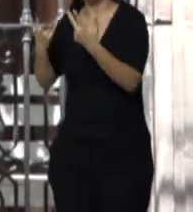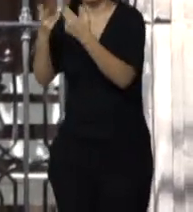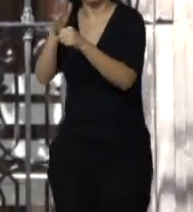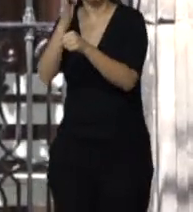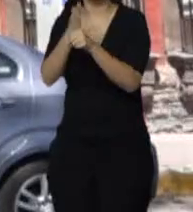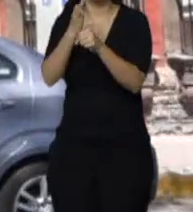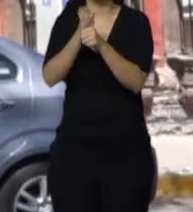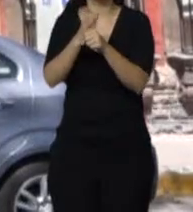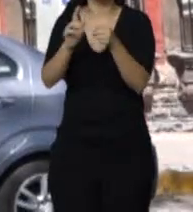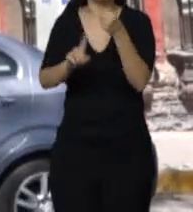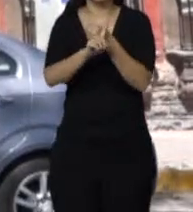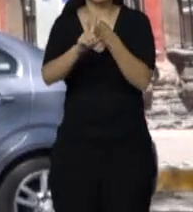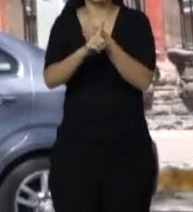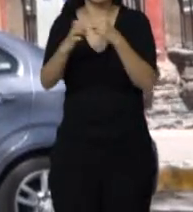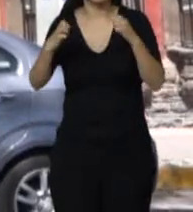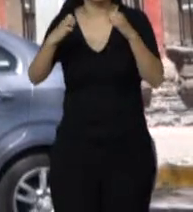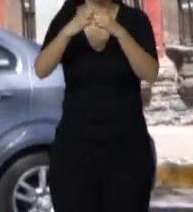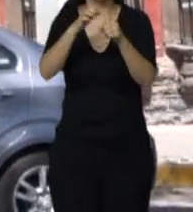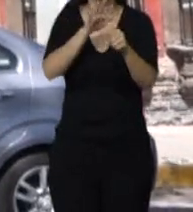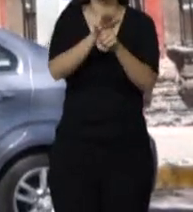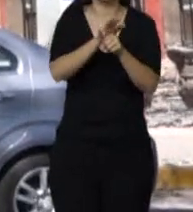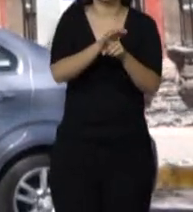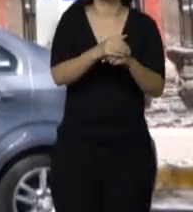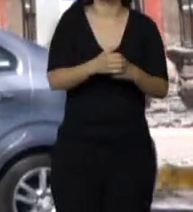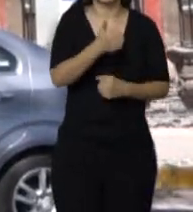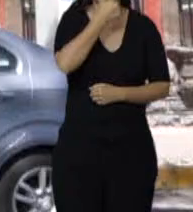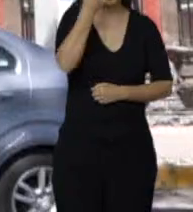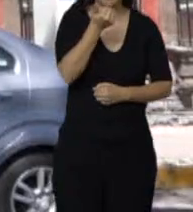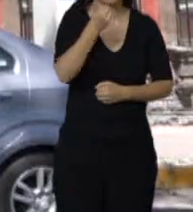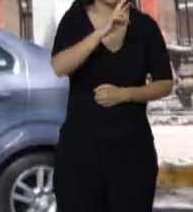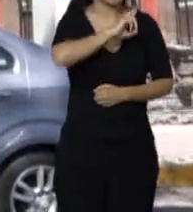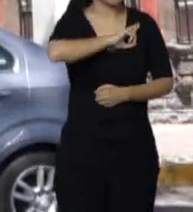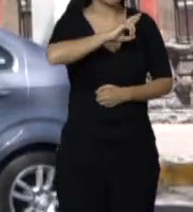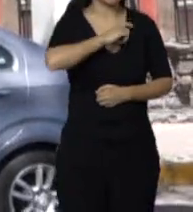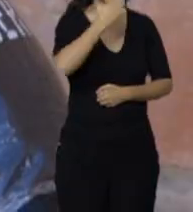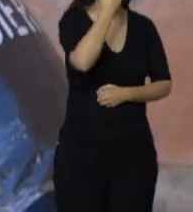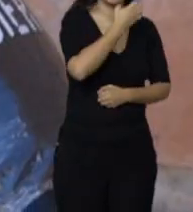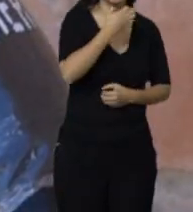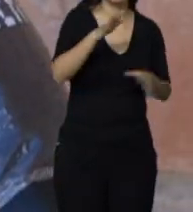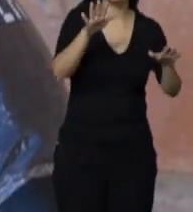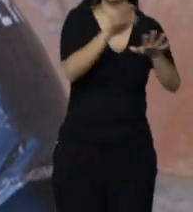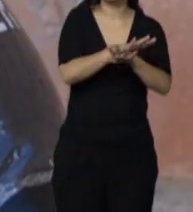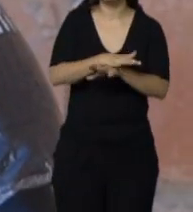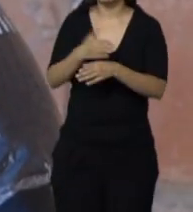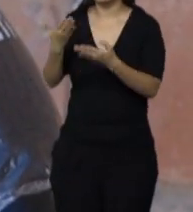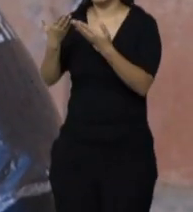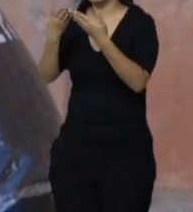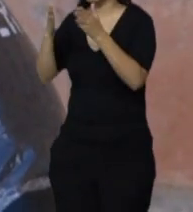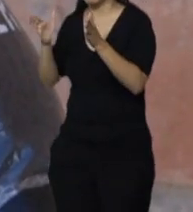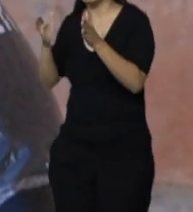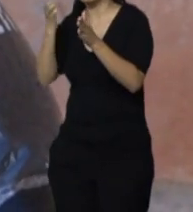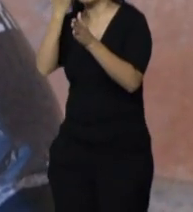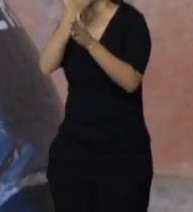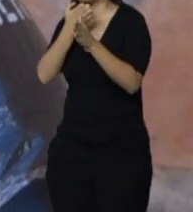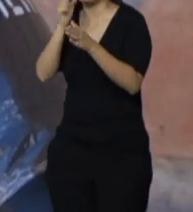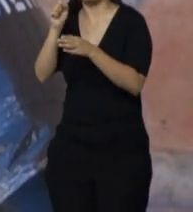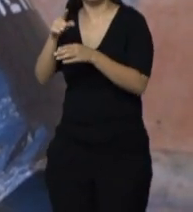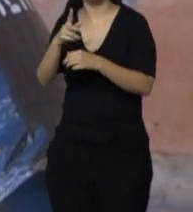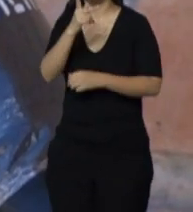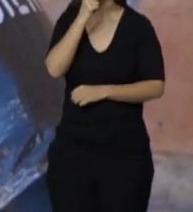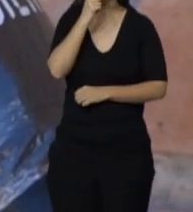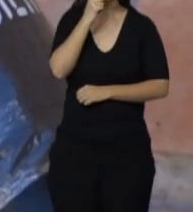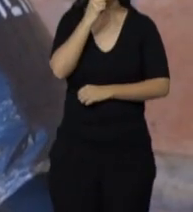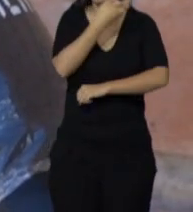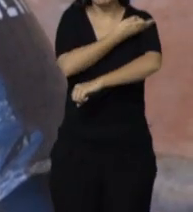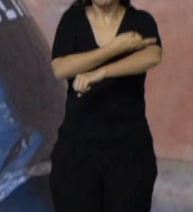migración que podría haber de alumnos de escuelas privadas o públicas el testimonio de una madre de familia que comenta que al